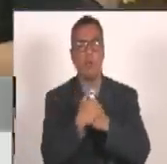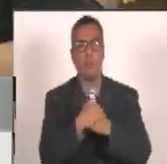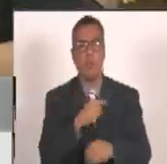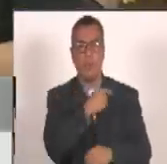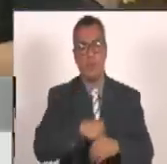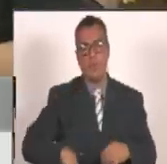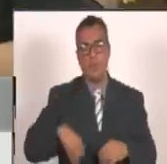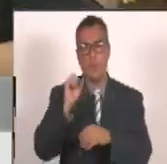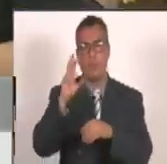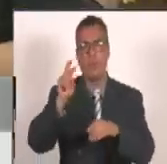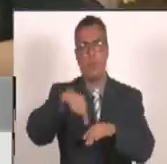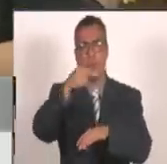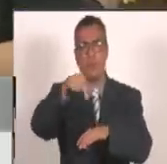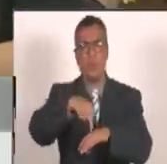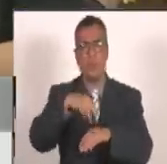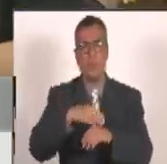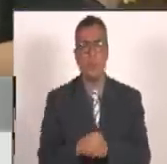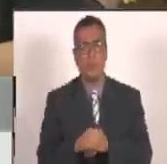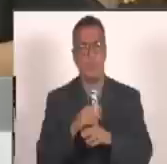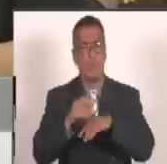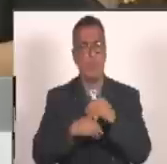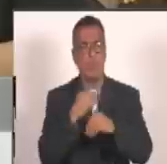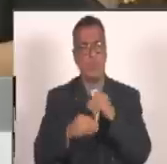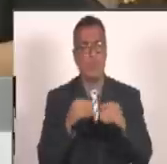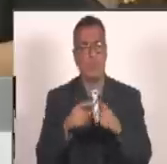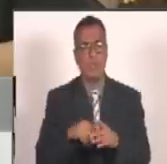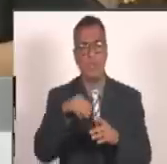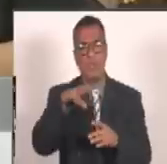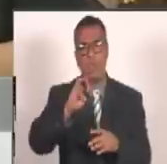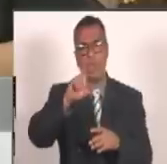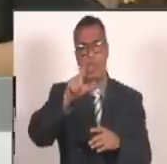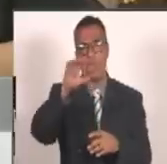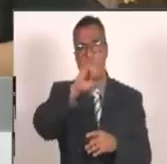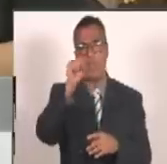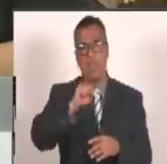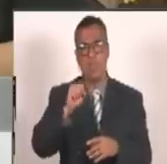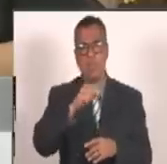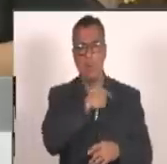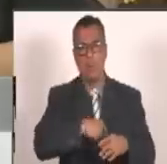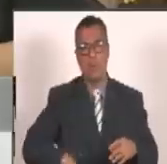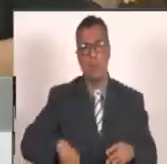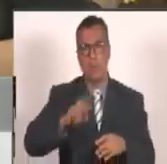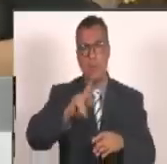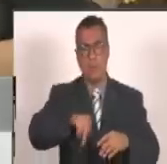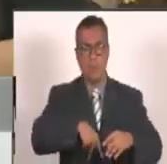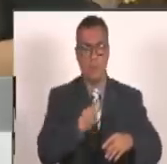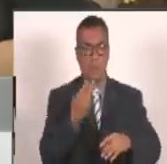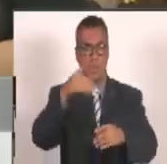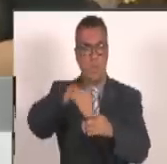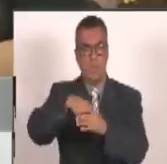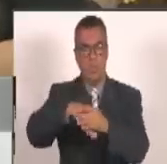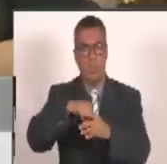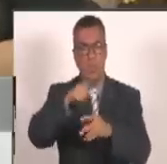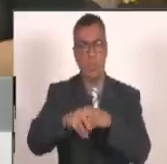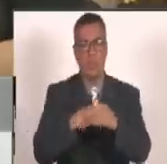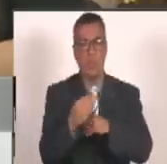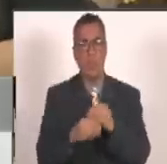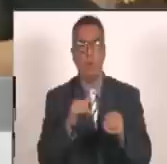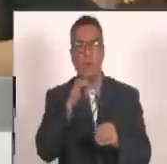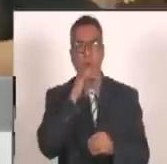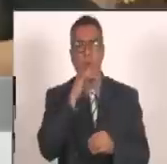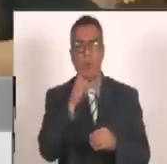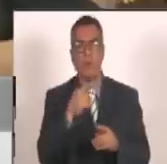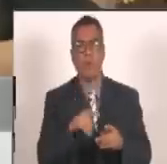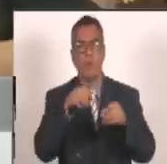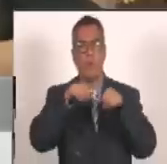Gómez, presidente de la Asamblea Nacional, suscrita por el ciudadano Elvis Amoroso, presidente del Poder Electoral, mediante la cual informa